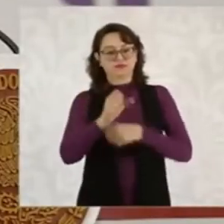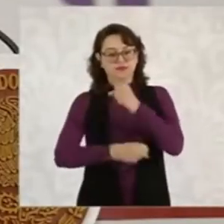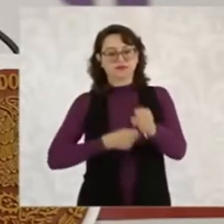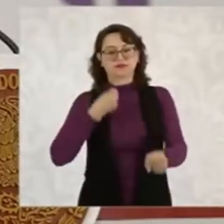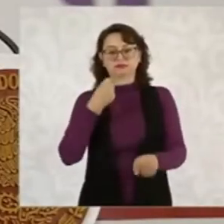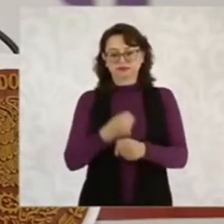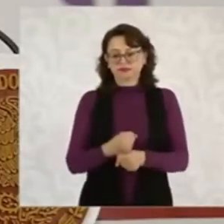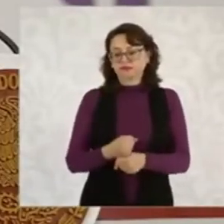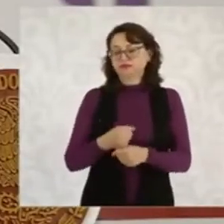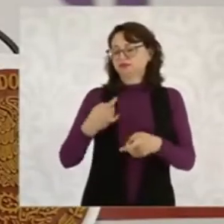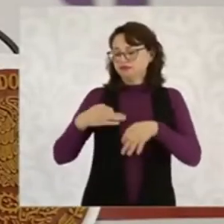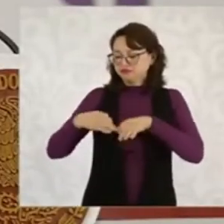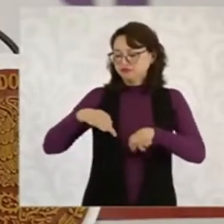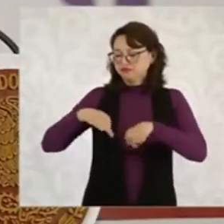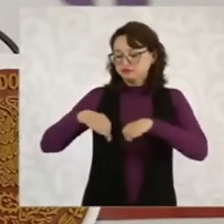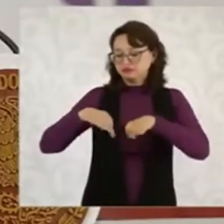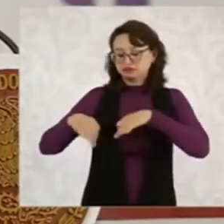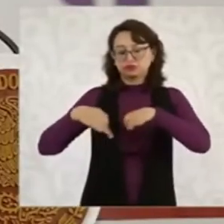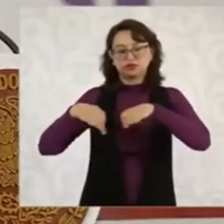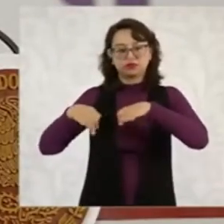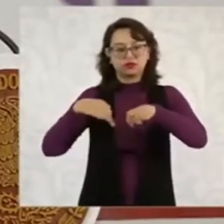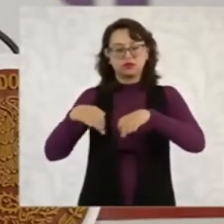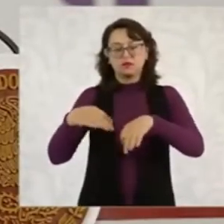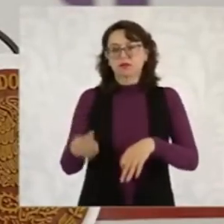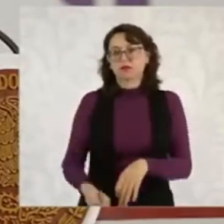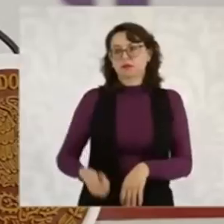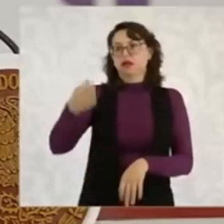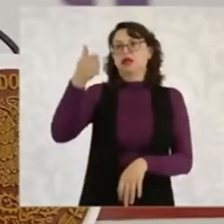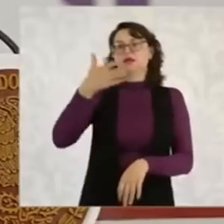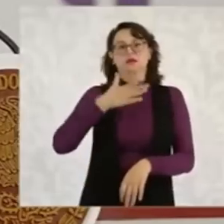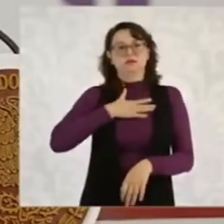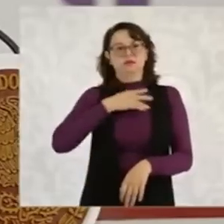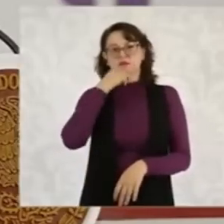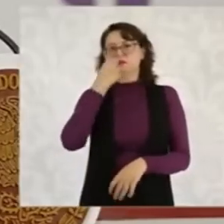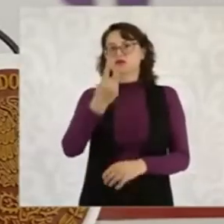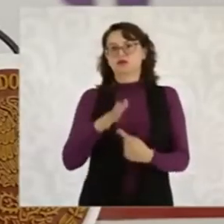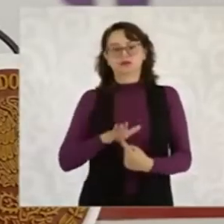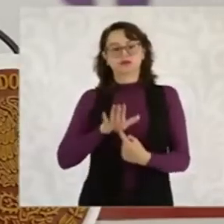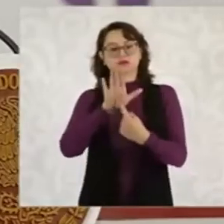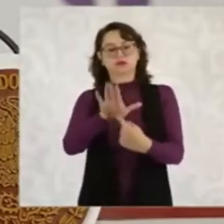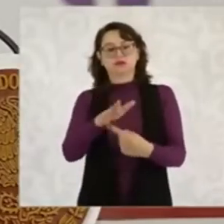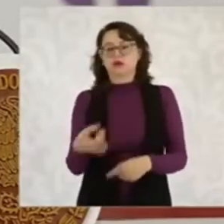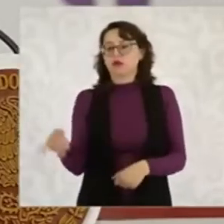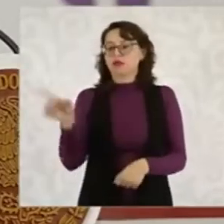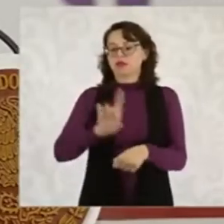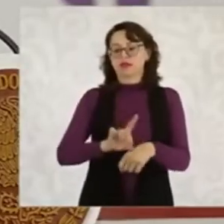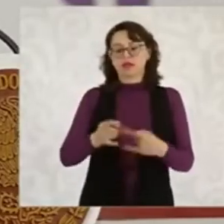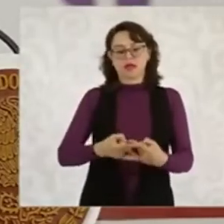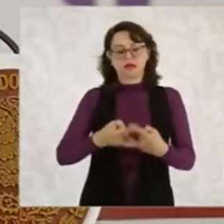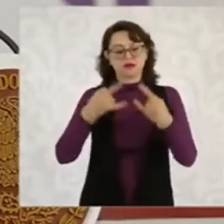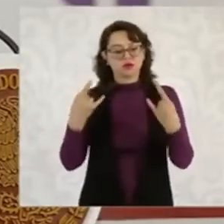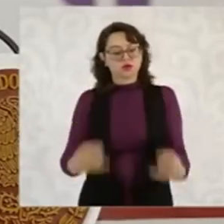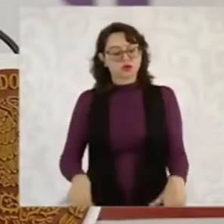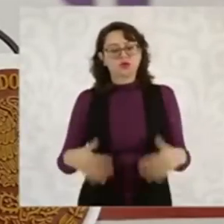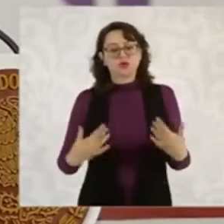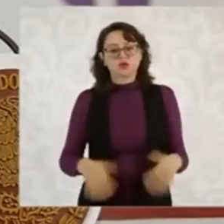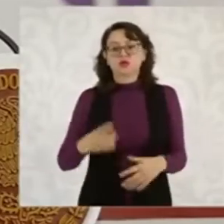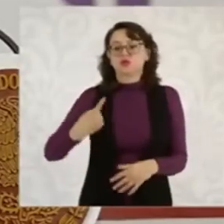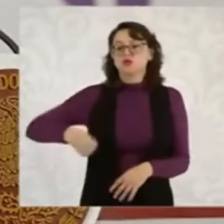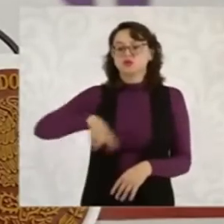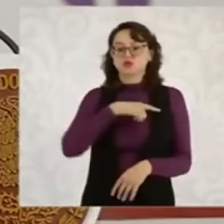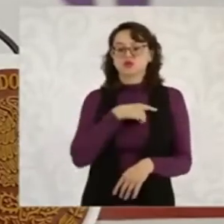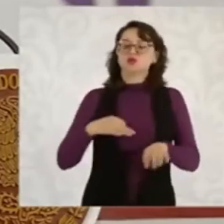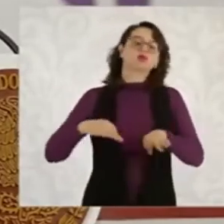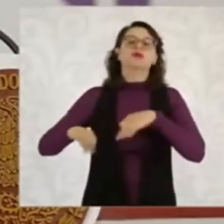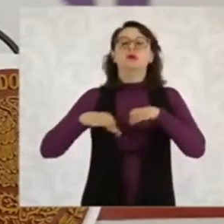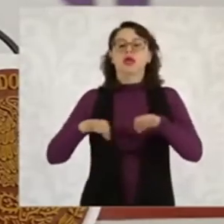de plataformas digitales, nos diera la voz. Hoy es un histórico. Después de más de 10 años trabajando con la informalidad